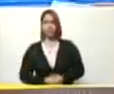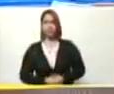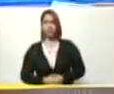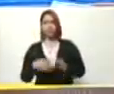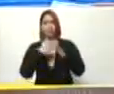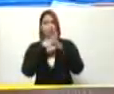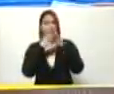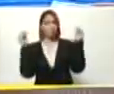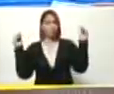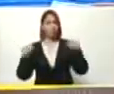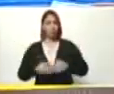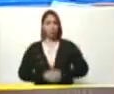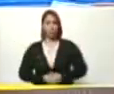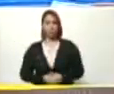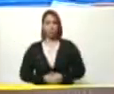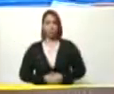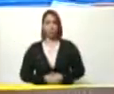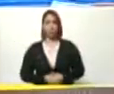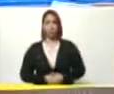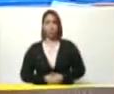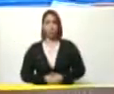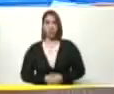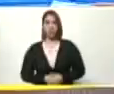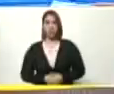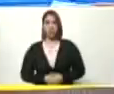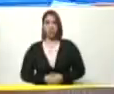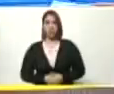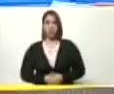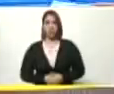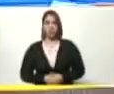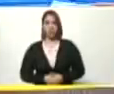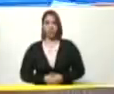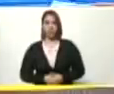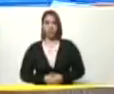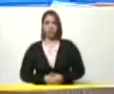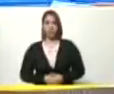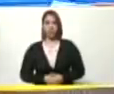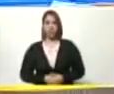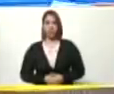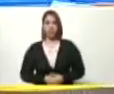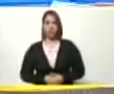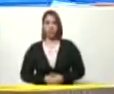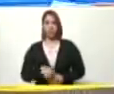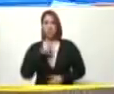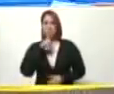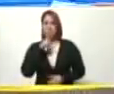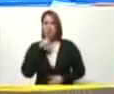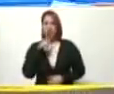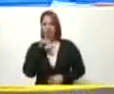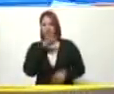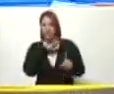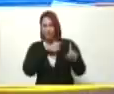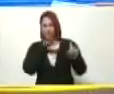todo ese tipo de malamaña,